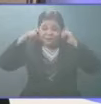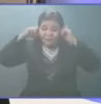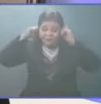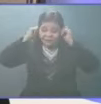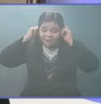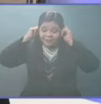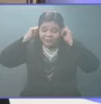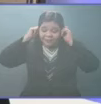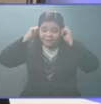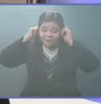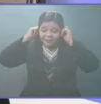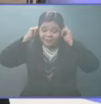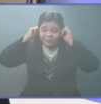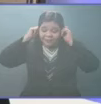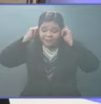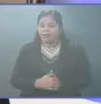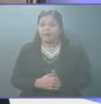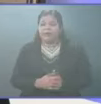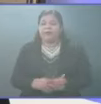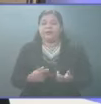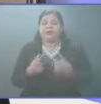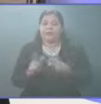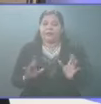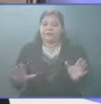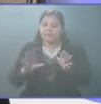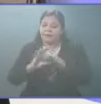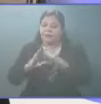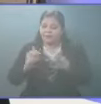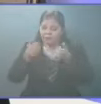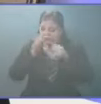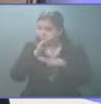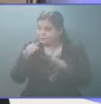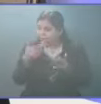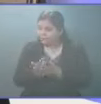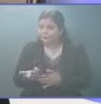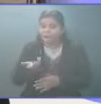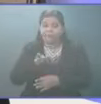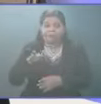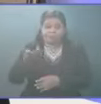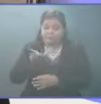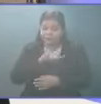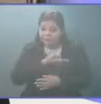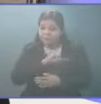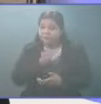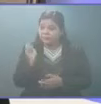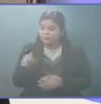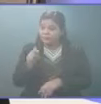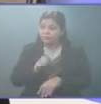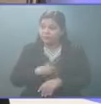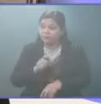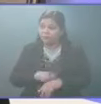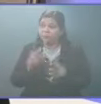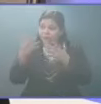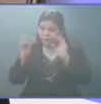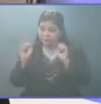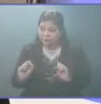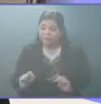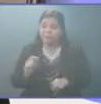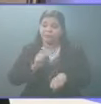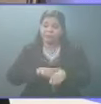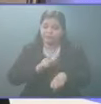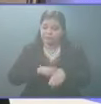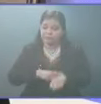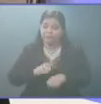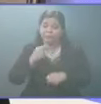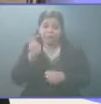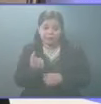¿verdad? Es que la mayor parte de las infecciones que se dan son precisamente al momento de comer, y es porque la